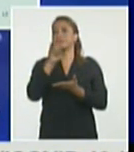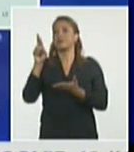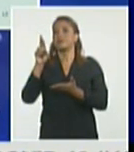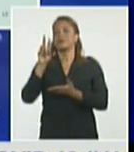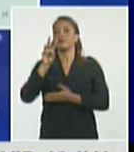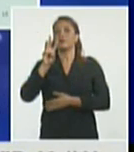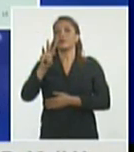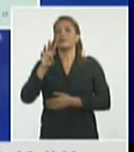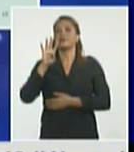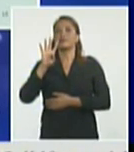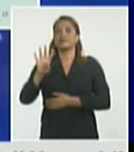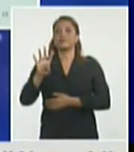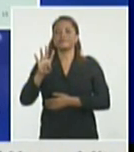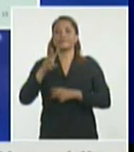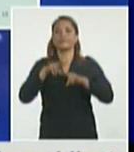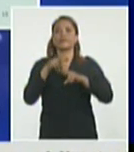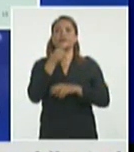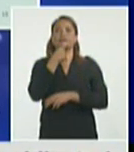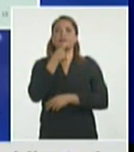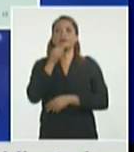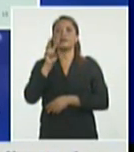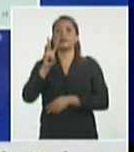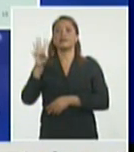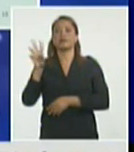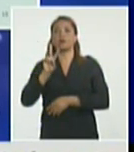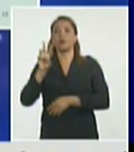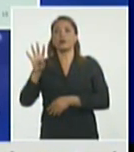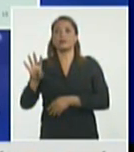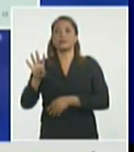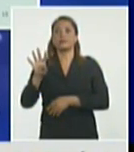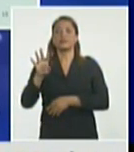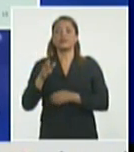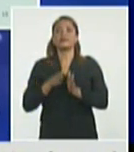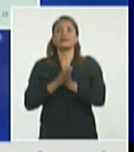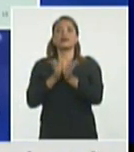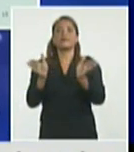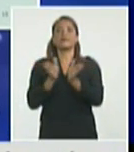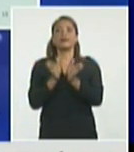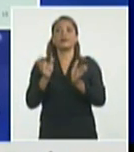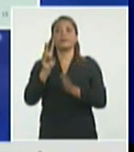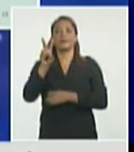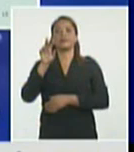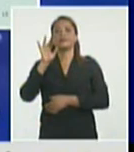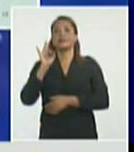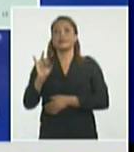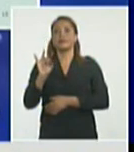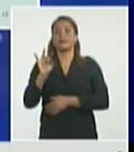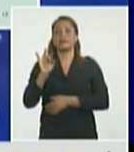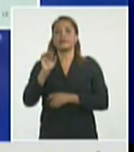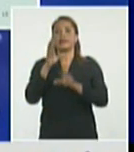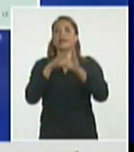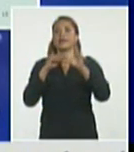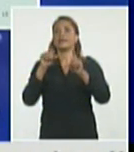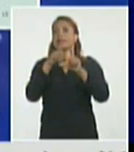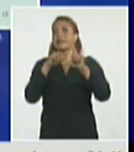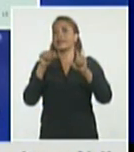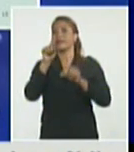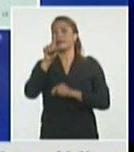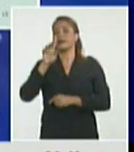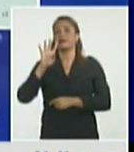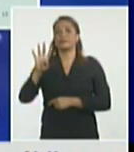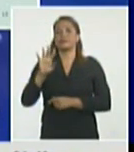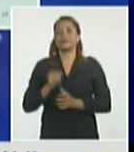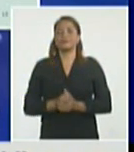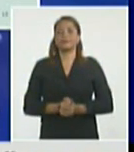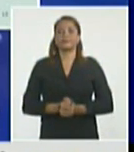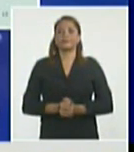Plaza de la Revolución y Habana Vieja con 34 cada uno, San Miguel del Padrón 27 y en el municipio de Regla se